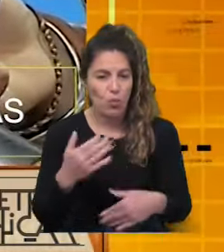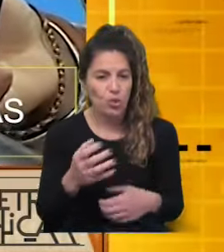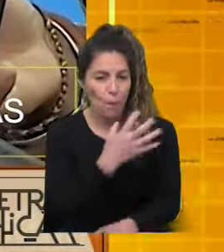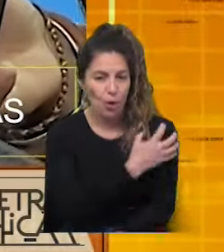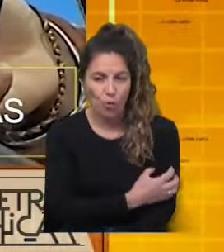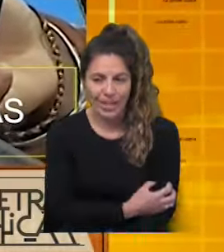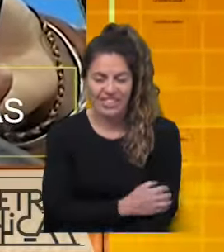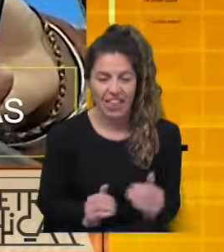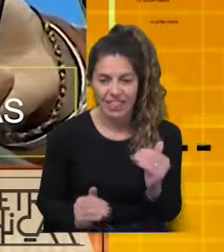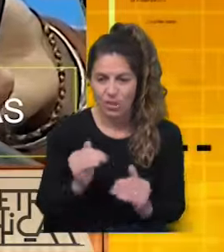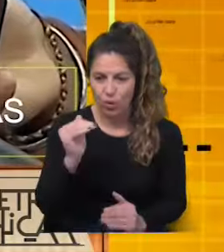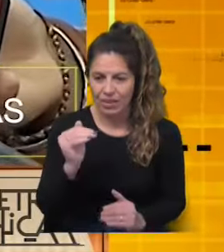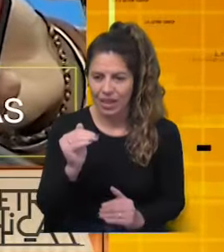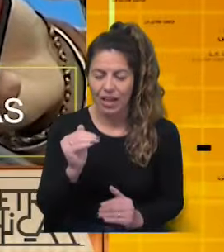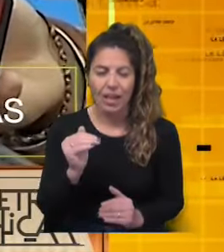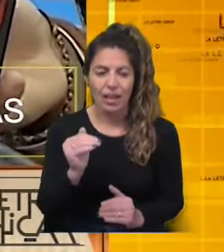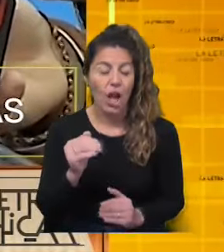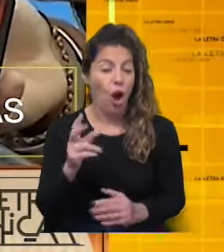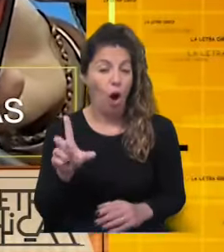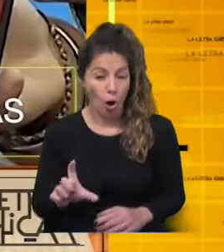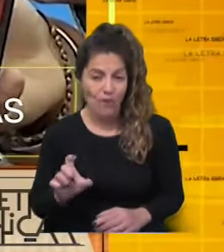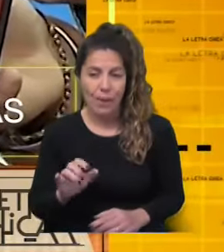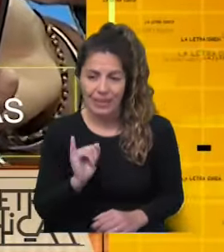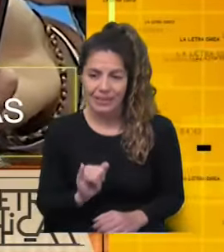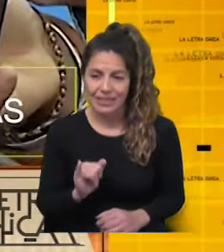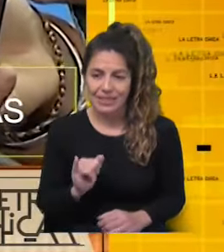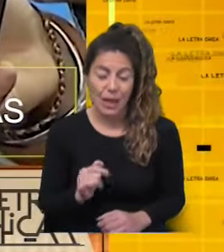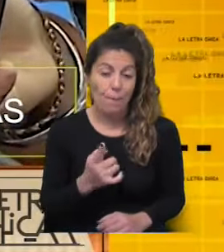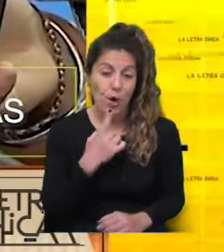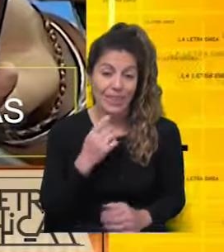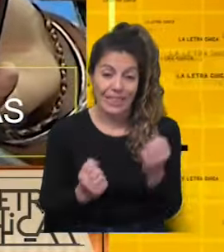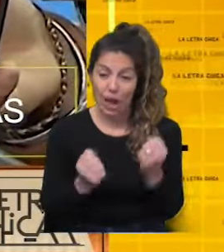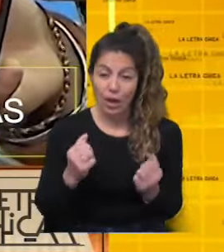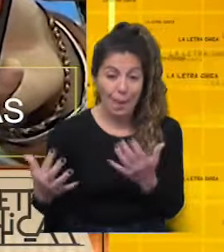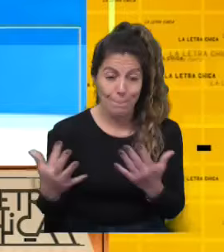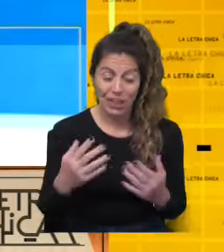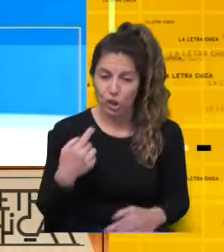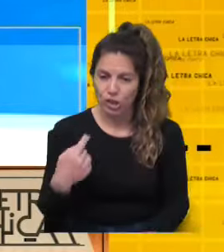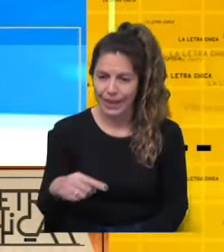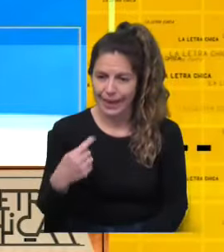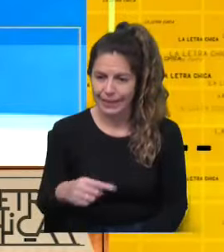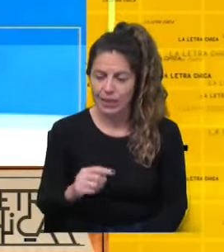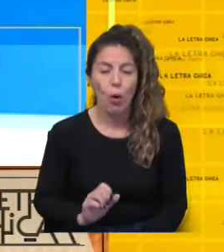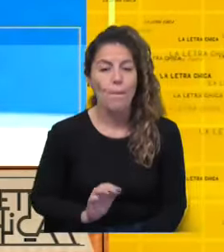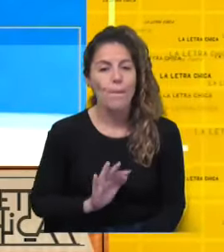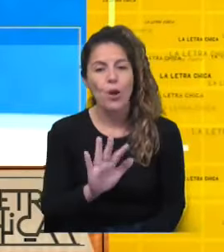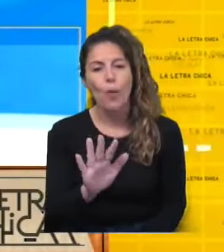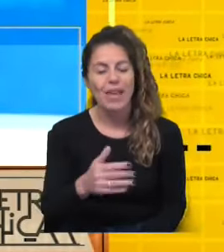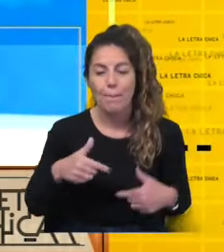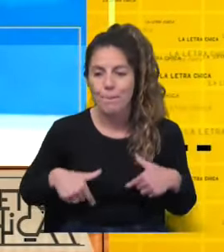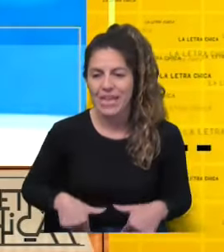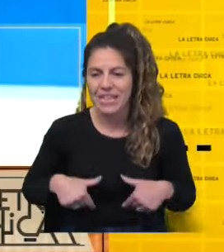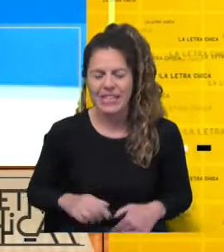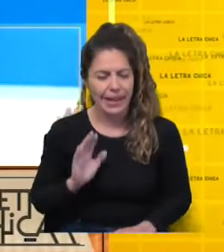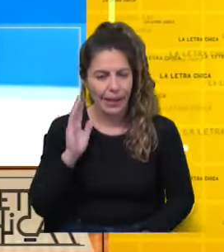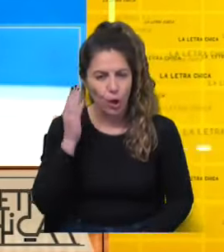pobreza, de la desigualdad, que obviamente ha tenido la política económica impactos negativos. La propia ministra